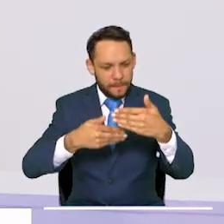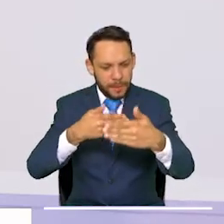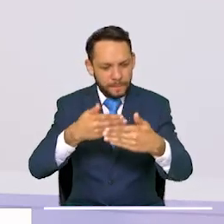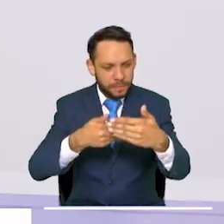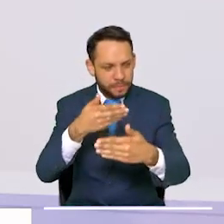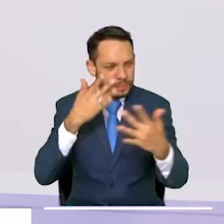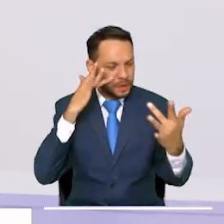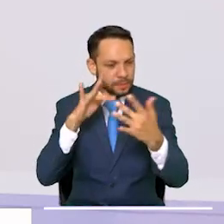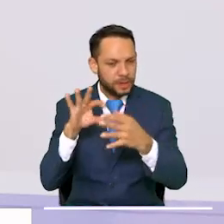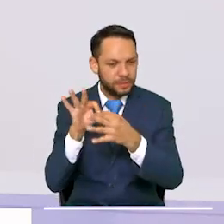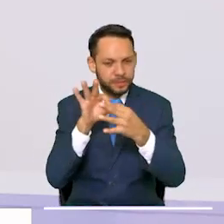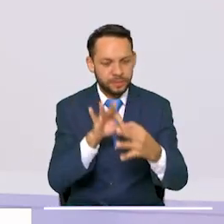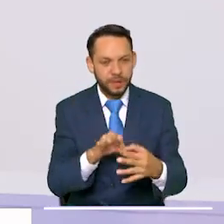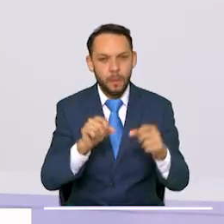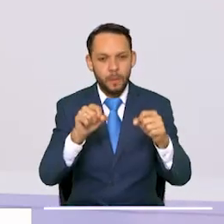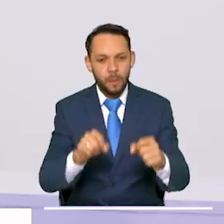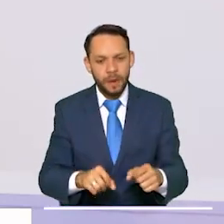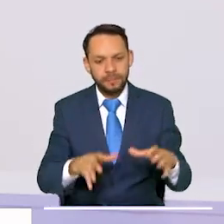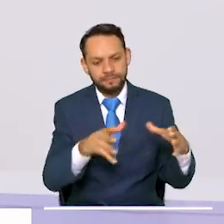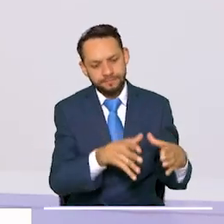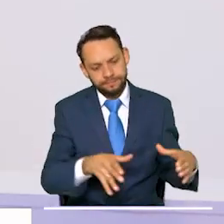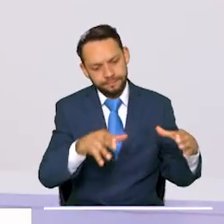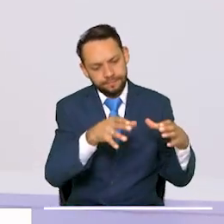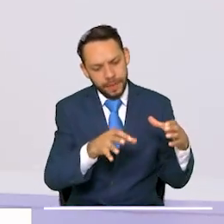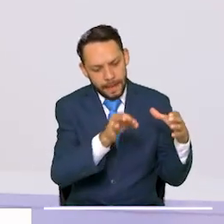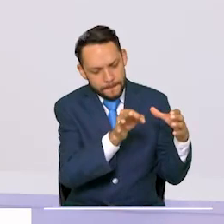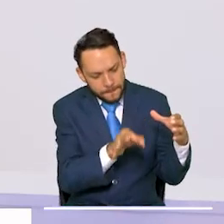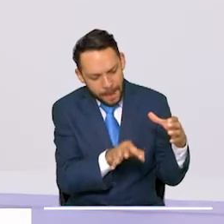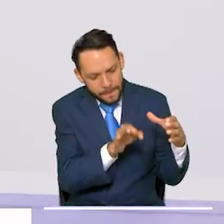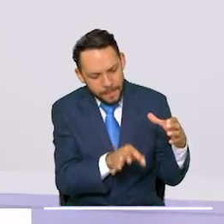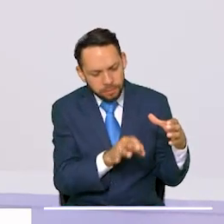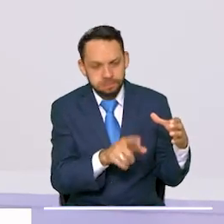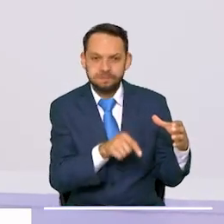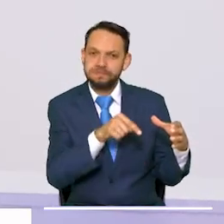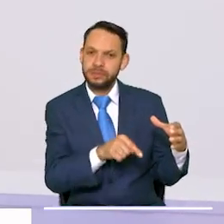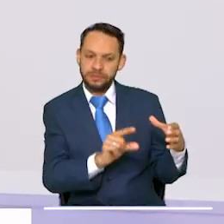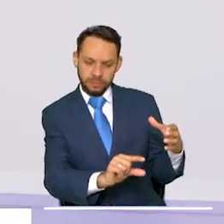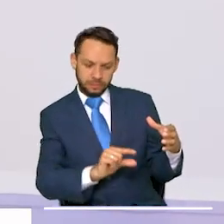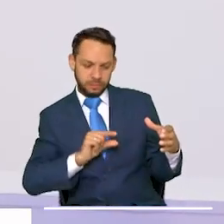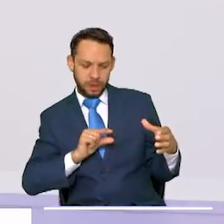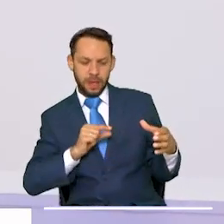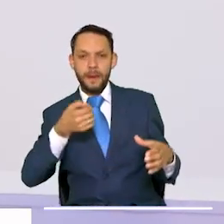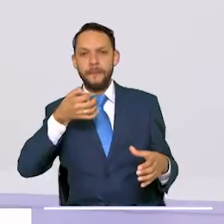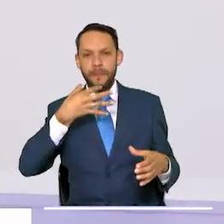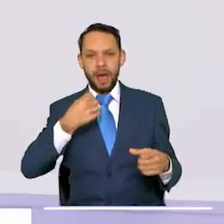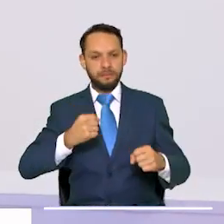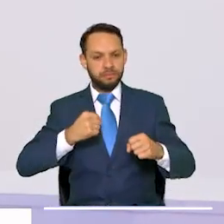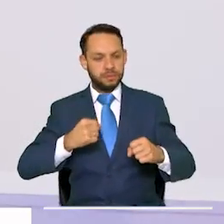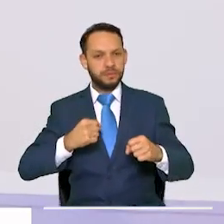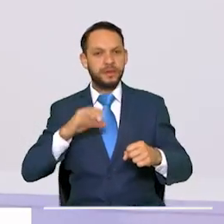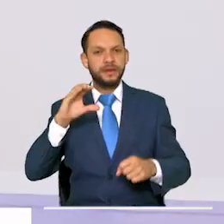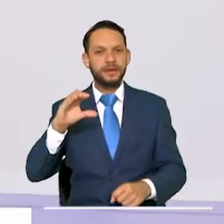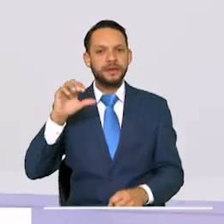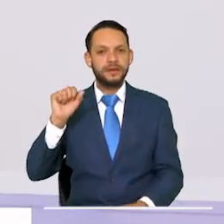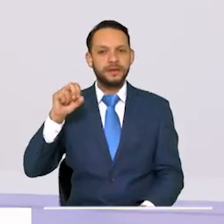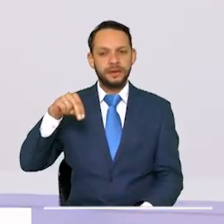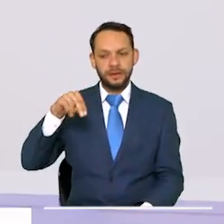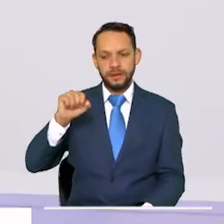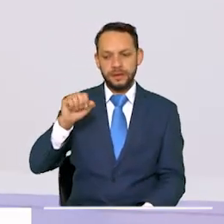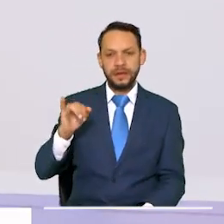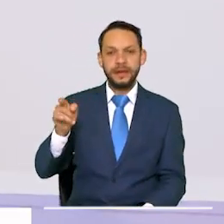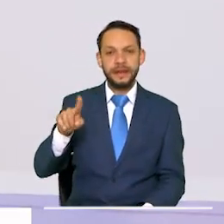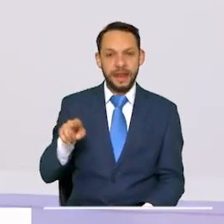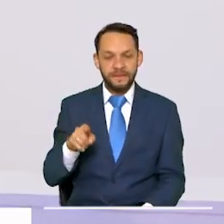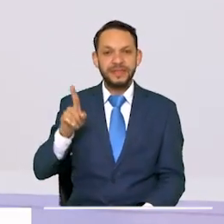buena extracción. Entonces, uno en términos generales podría decir que un buen cannabinoide o un buen THC, porque